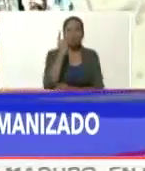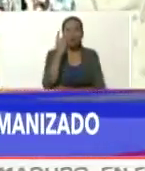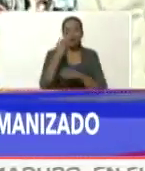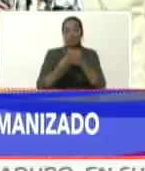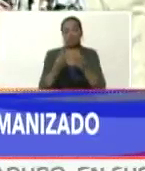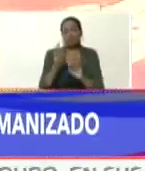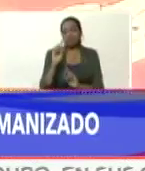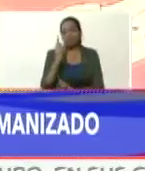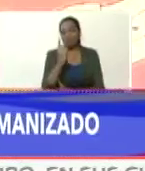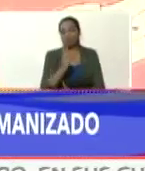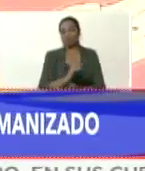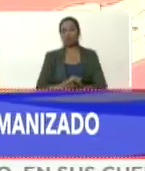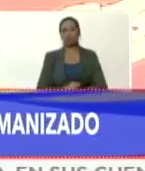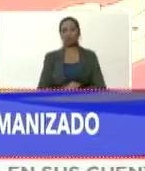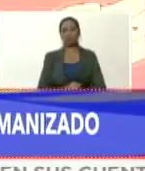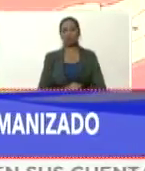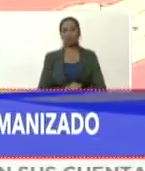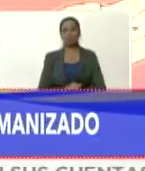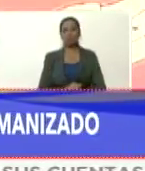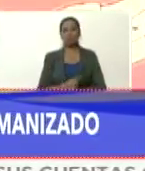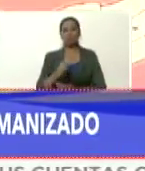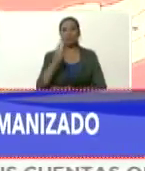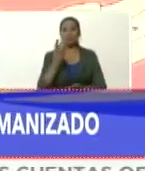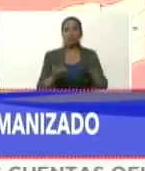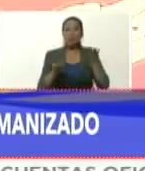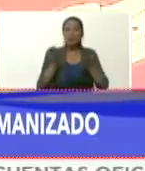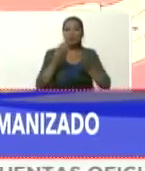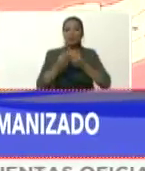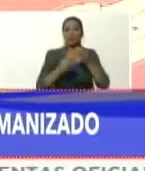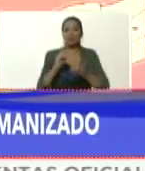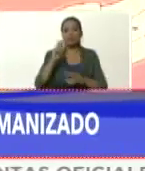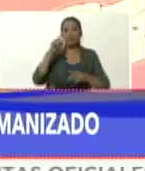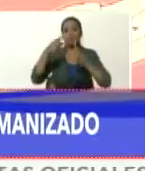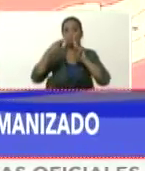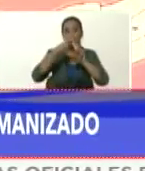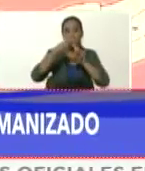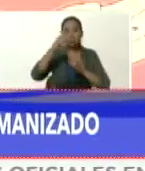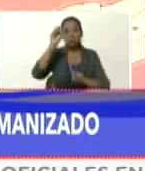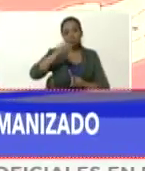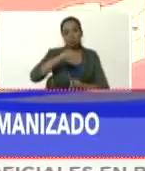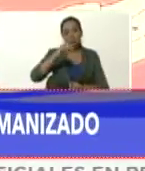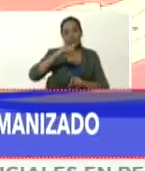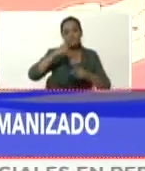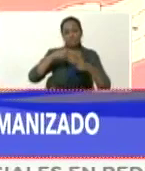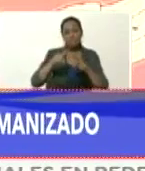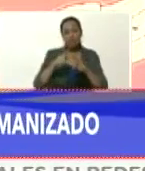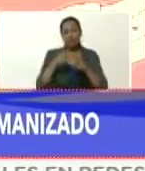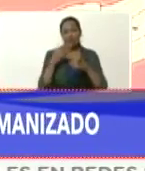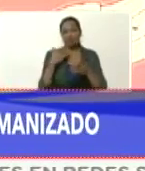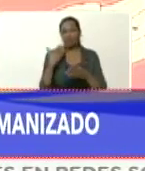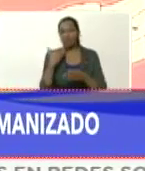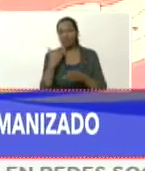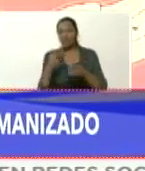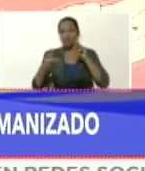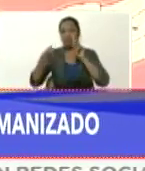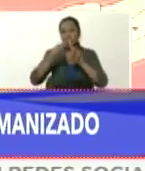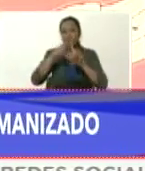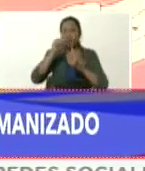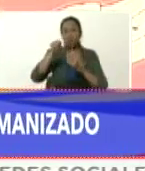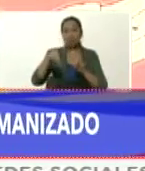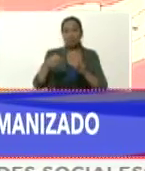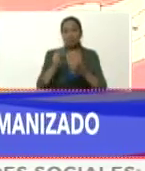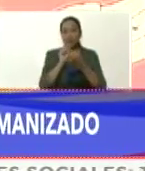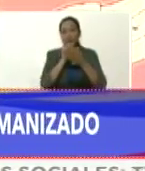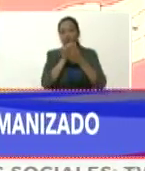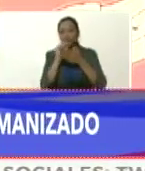podemos decir. Primer balance, positivo. Pero al lado del positivo,